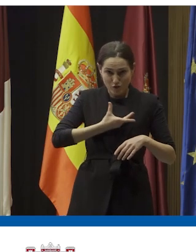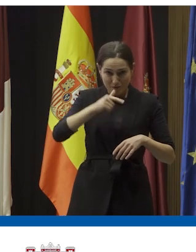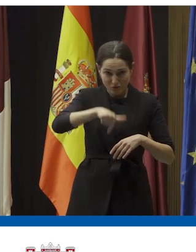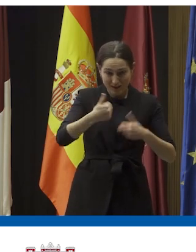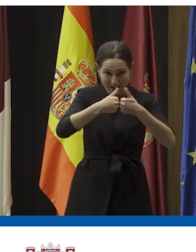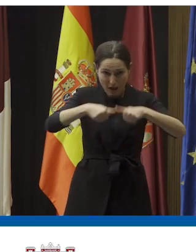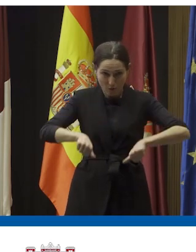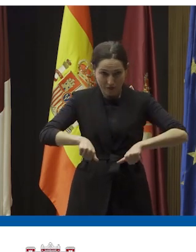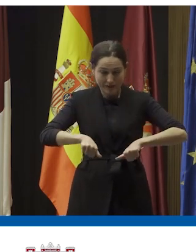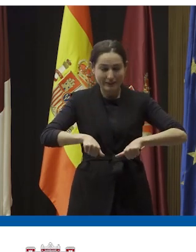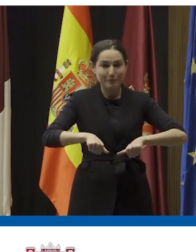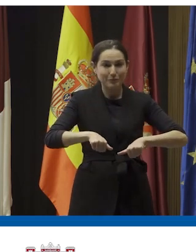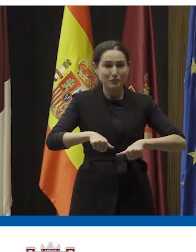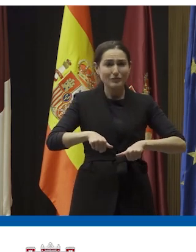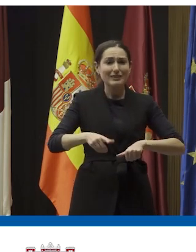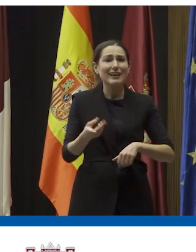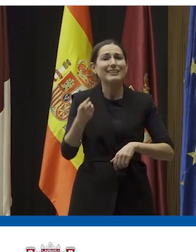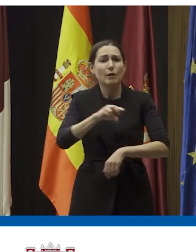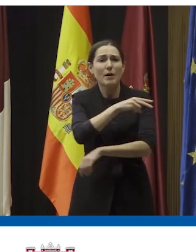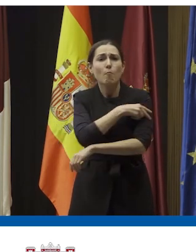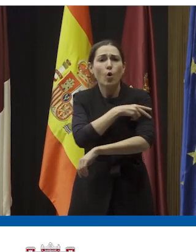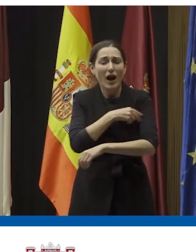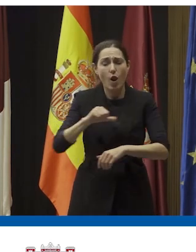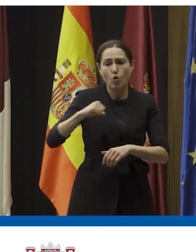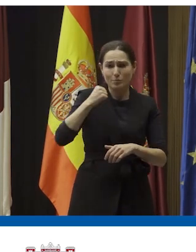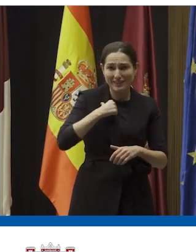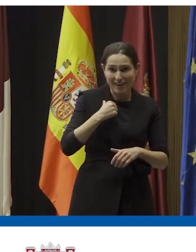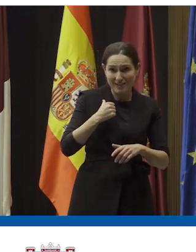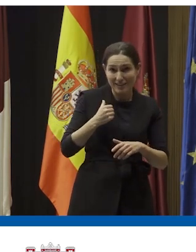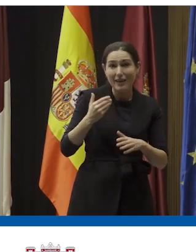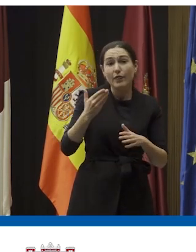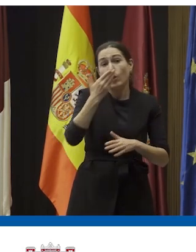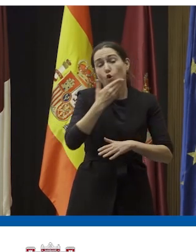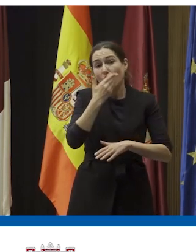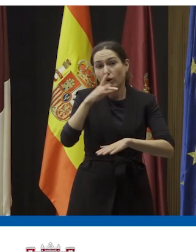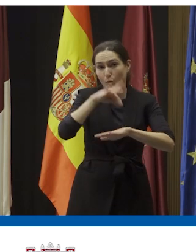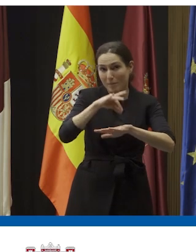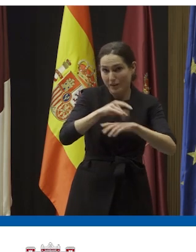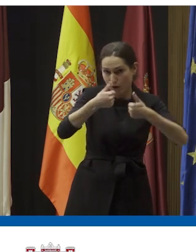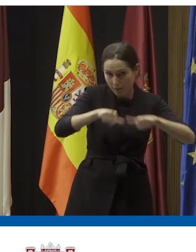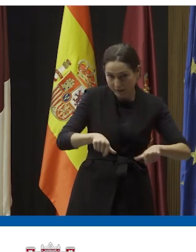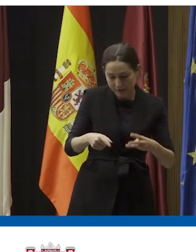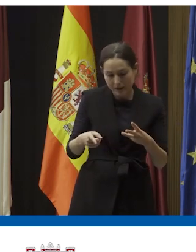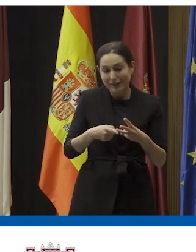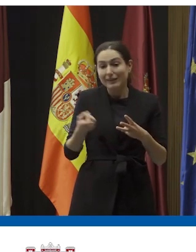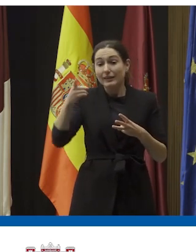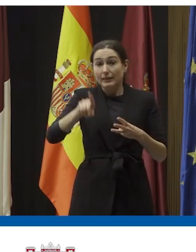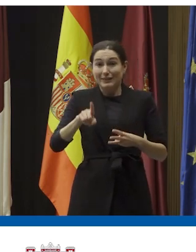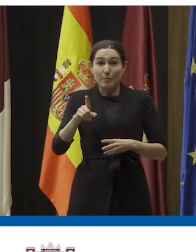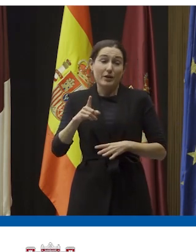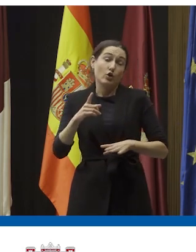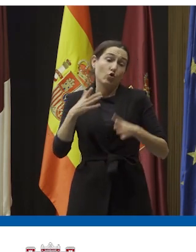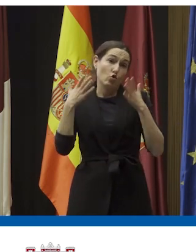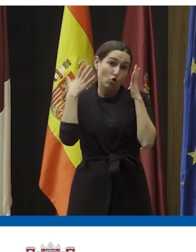1995-1999, vocal de hospitales del Colegio de Médicos de Albacete, miembro del Consejo Social de la Universidad de Castilla-La